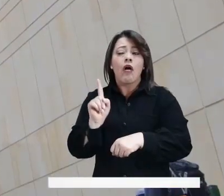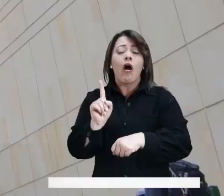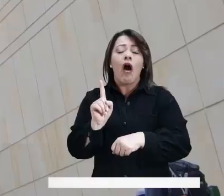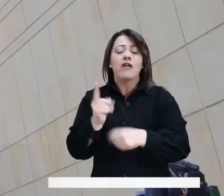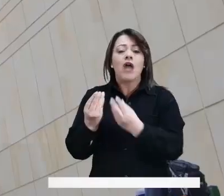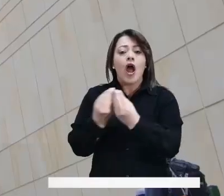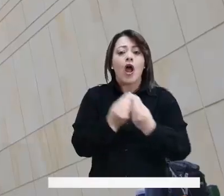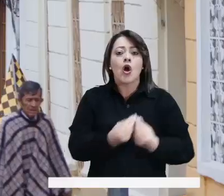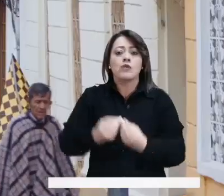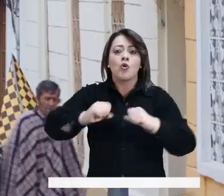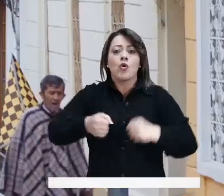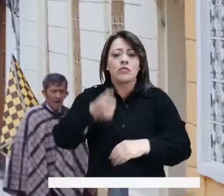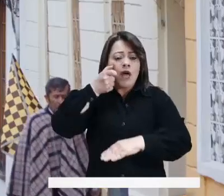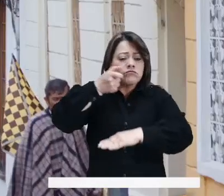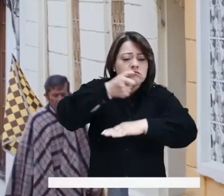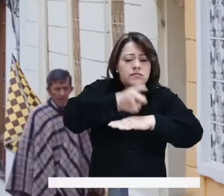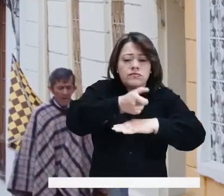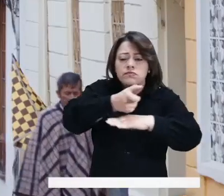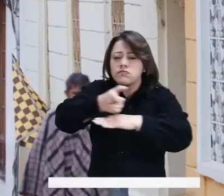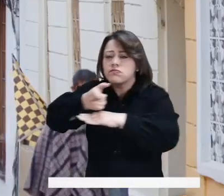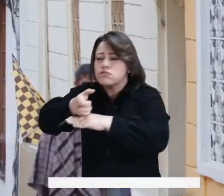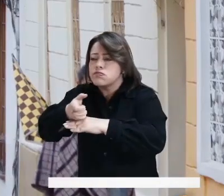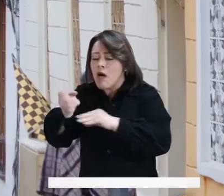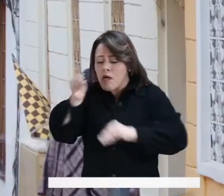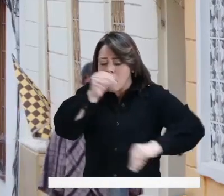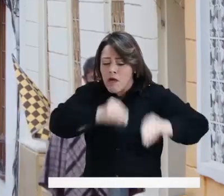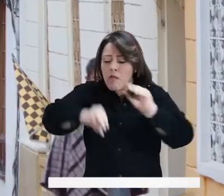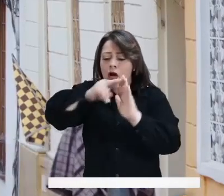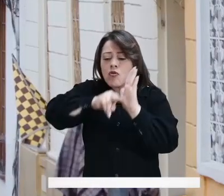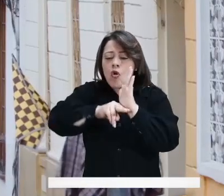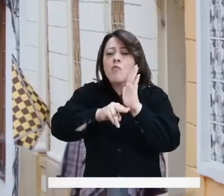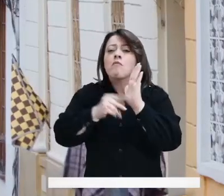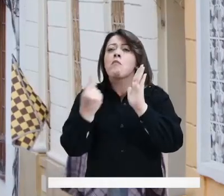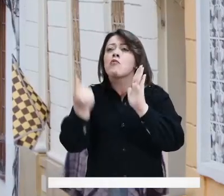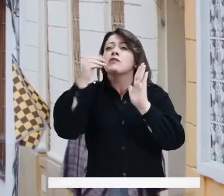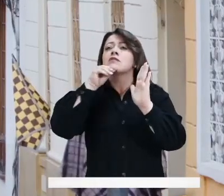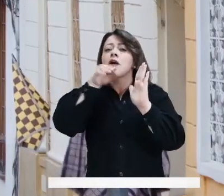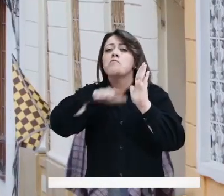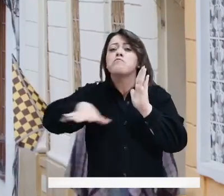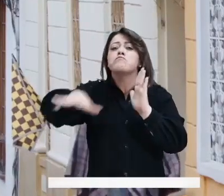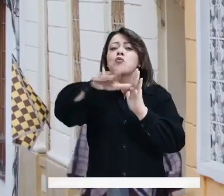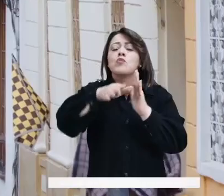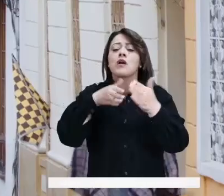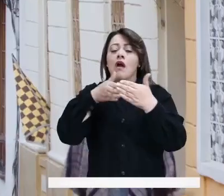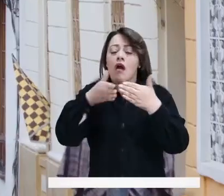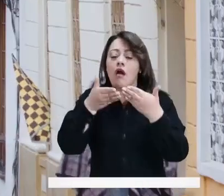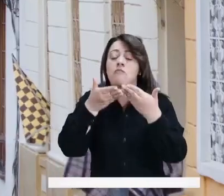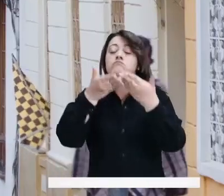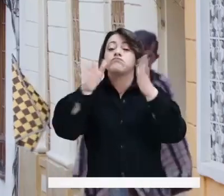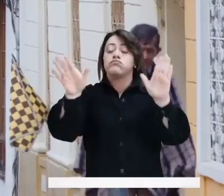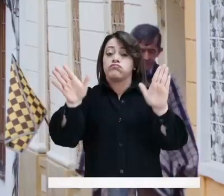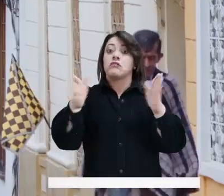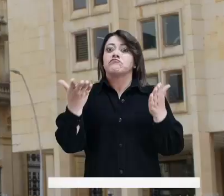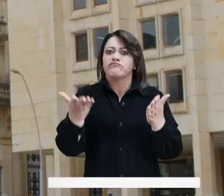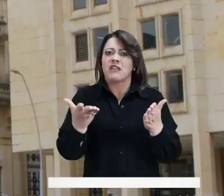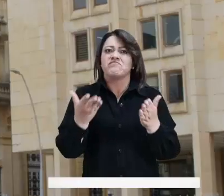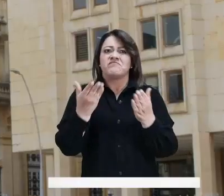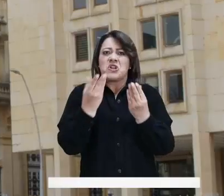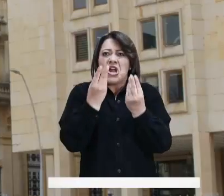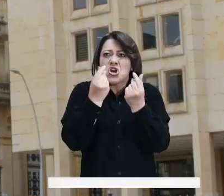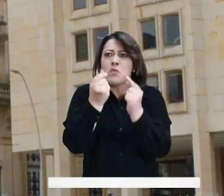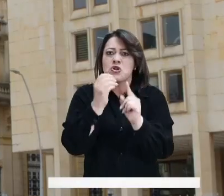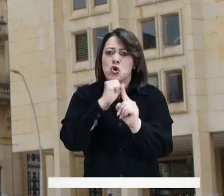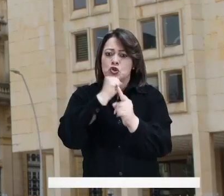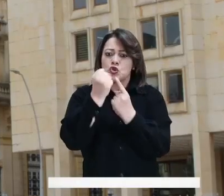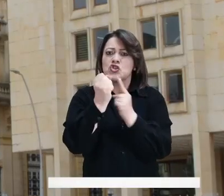de Bogotá ha hecho un seguimiento constante de las políticas públicas del distrito para eliminar las brechas económicas, sociales